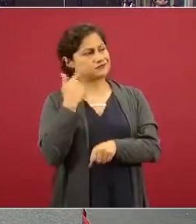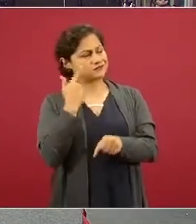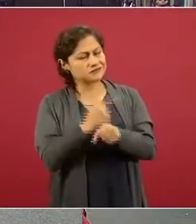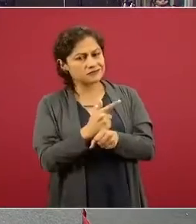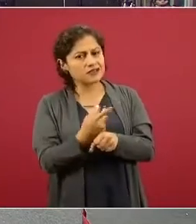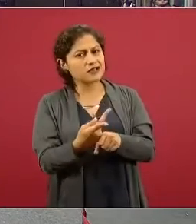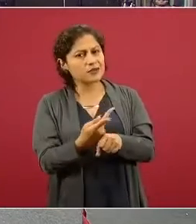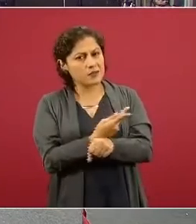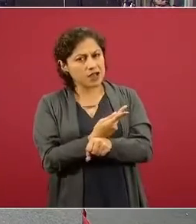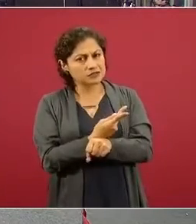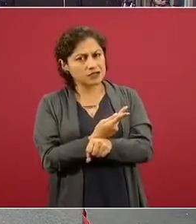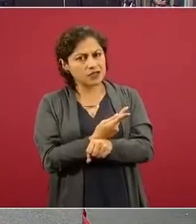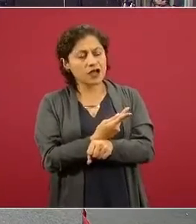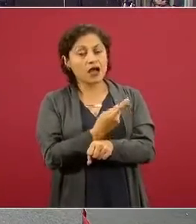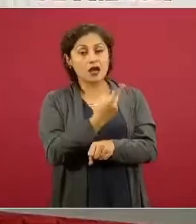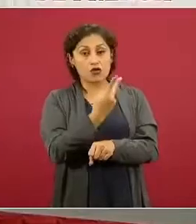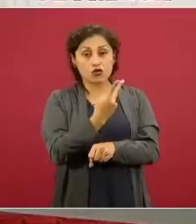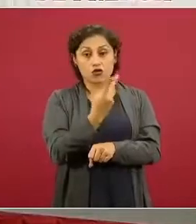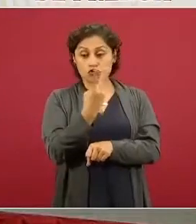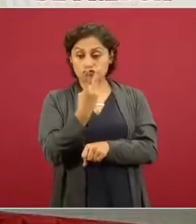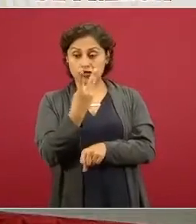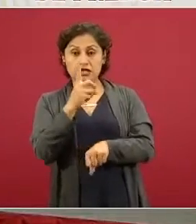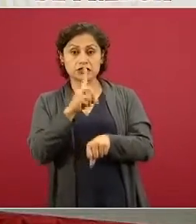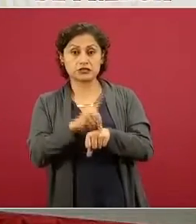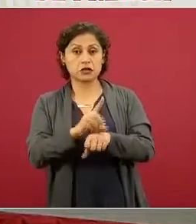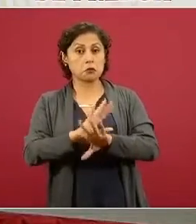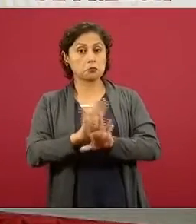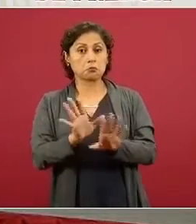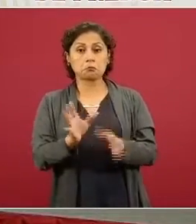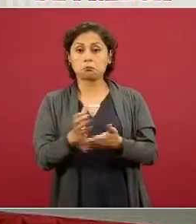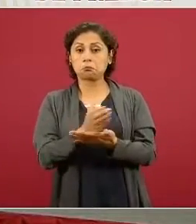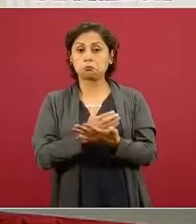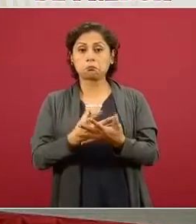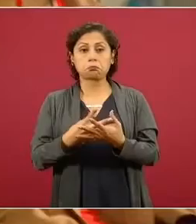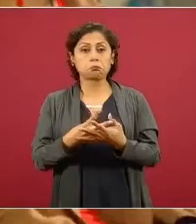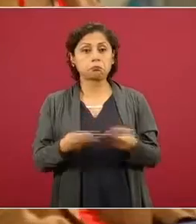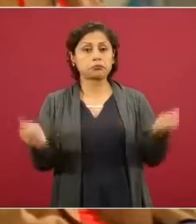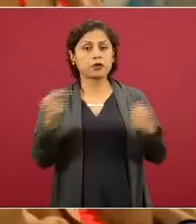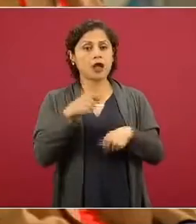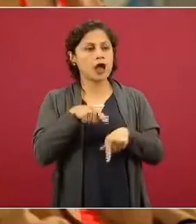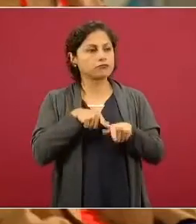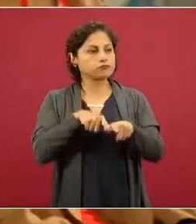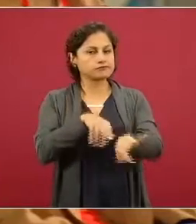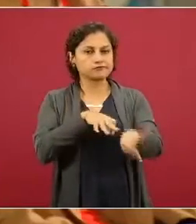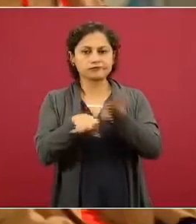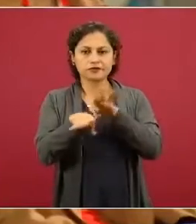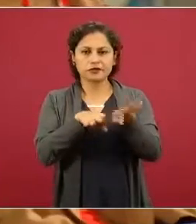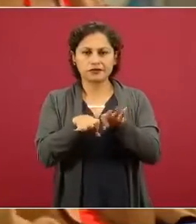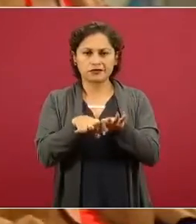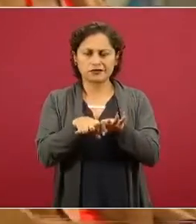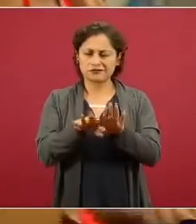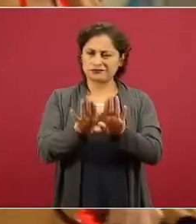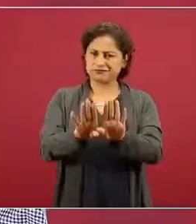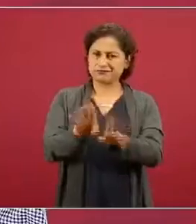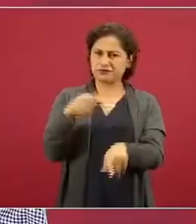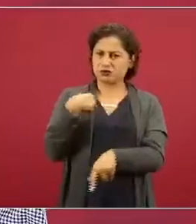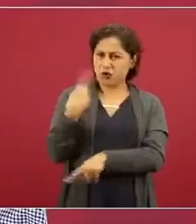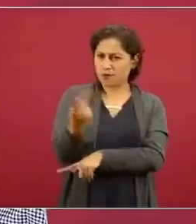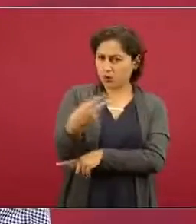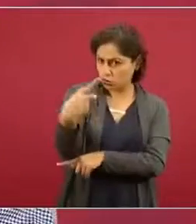2-3 días el presidente fue dado de alta y continuó con sus trabajos. Eso, como ustedes como